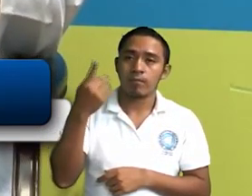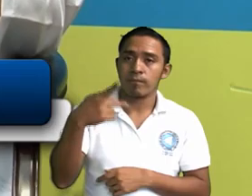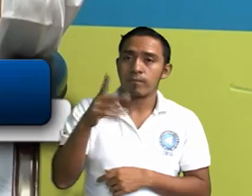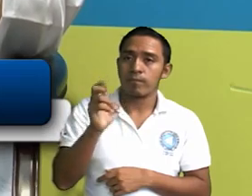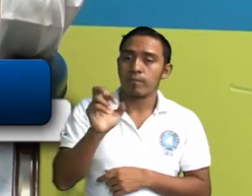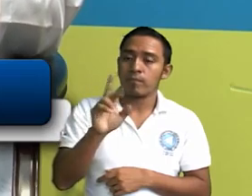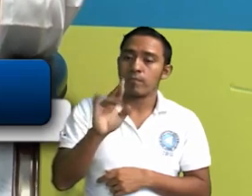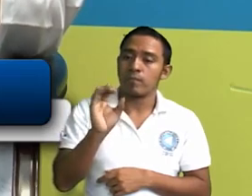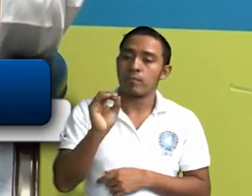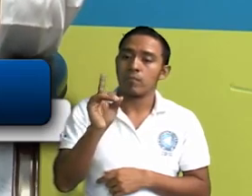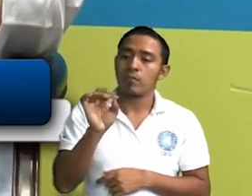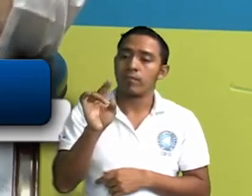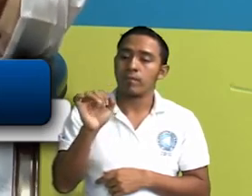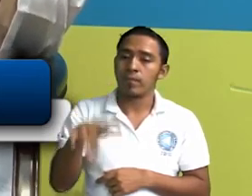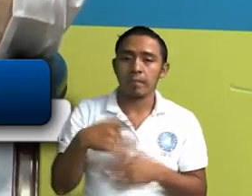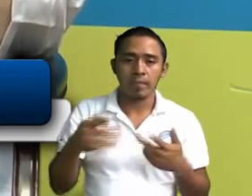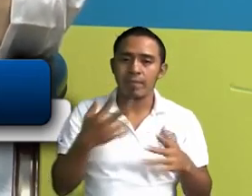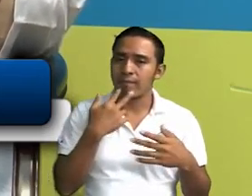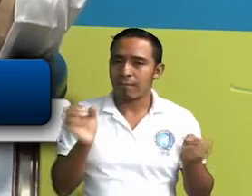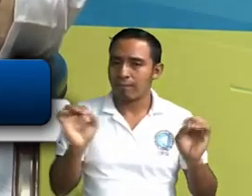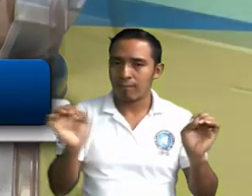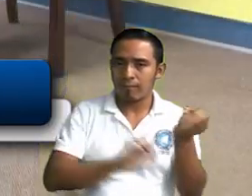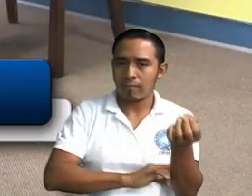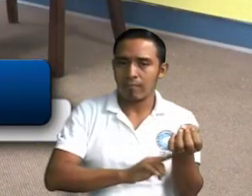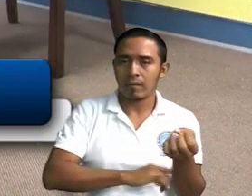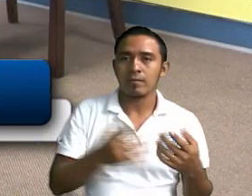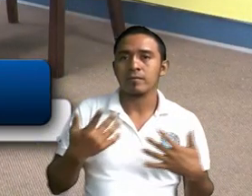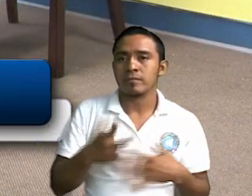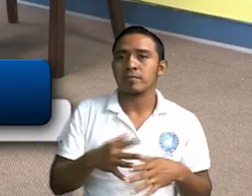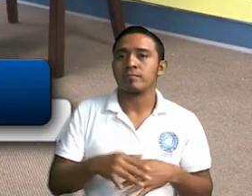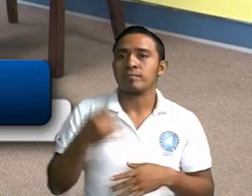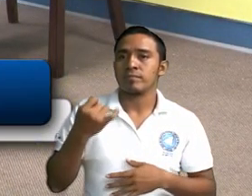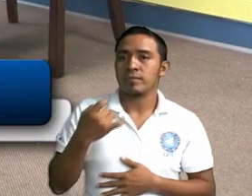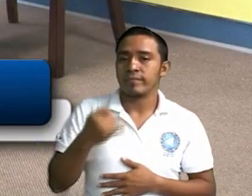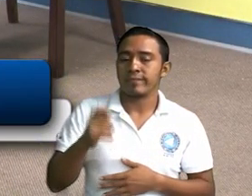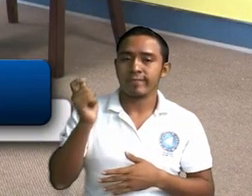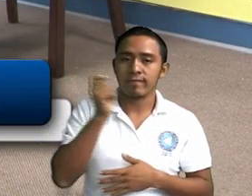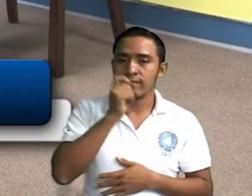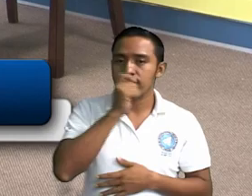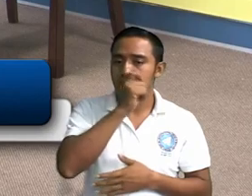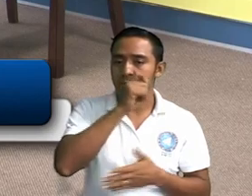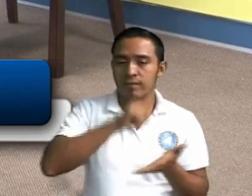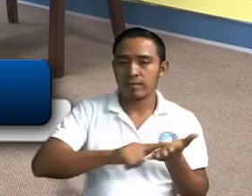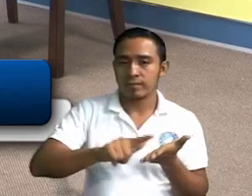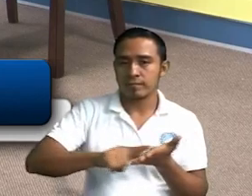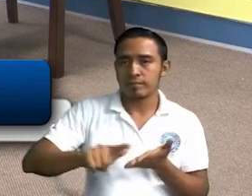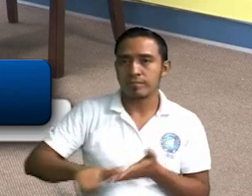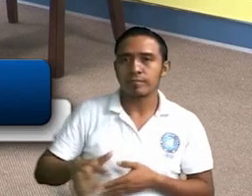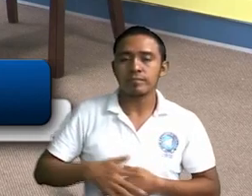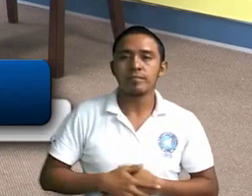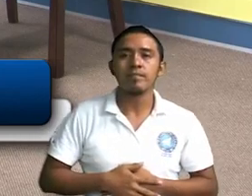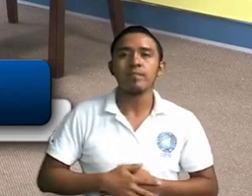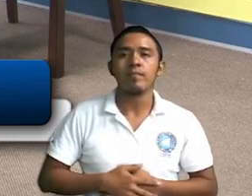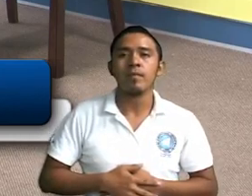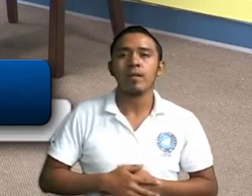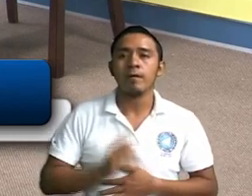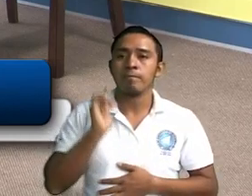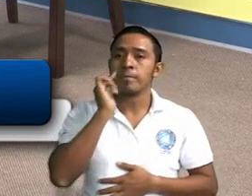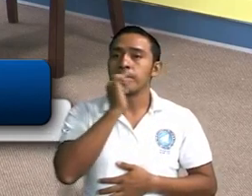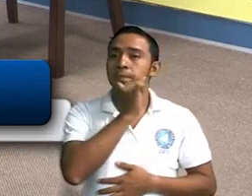diabético esto la mayoría está relacionado a una falta de higiene para que la boca se produzca